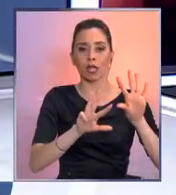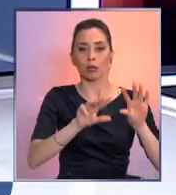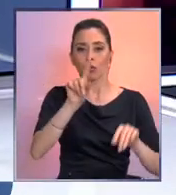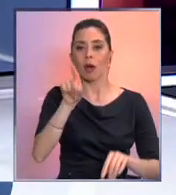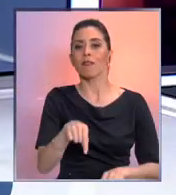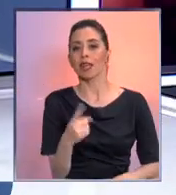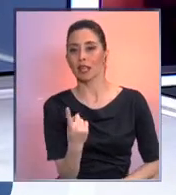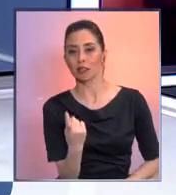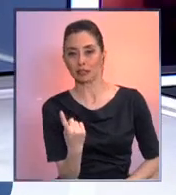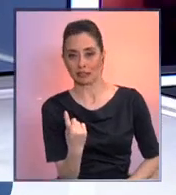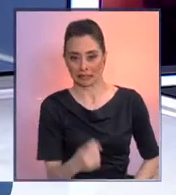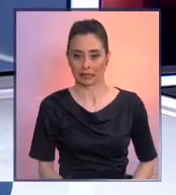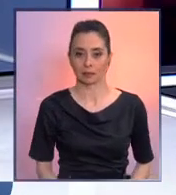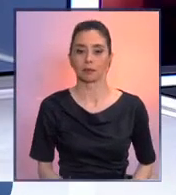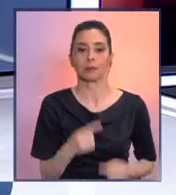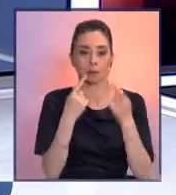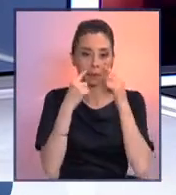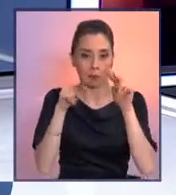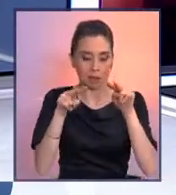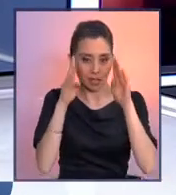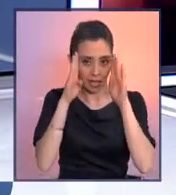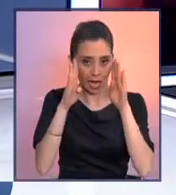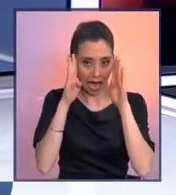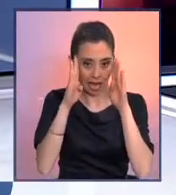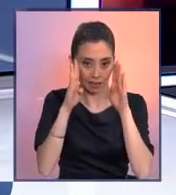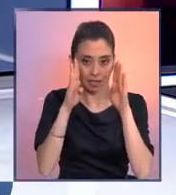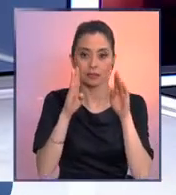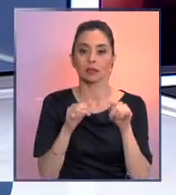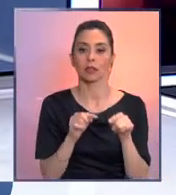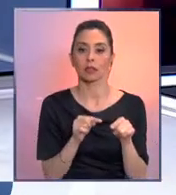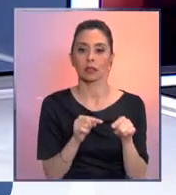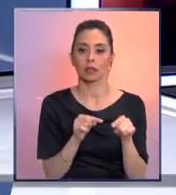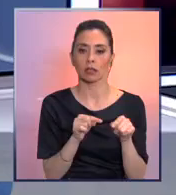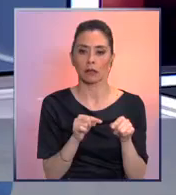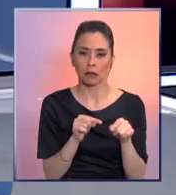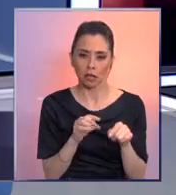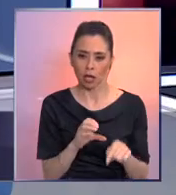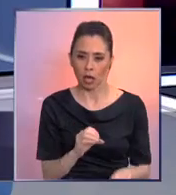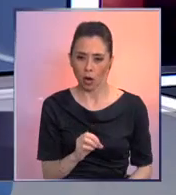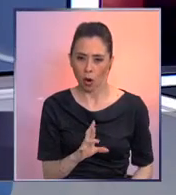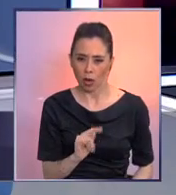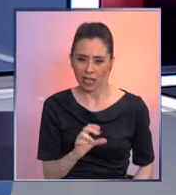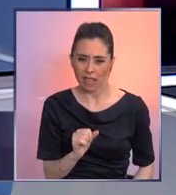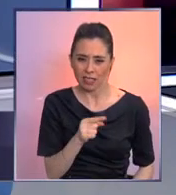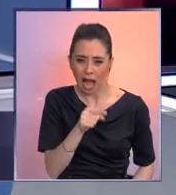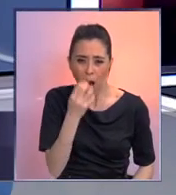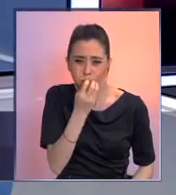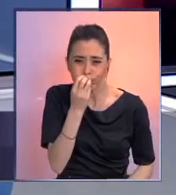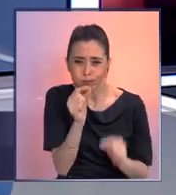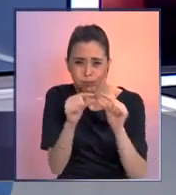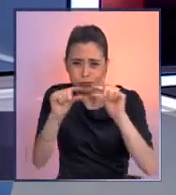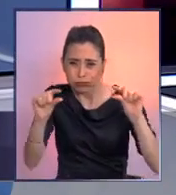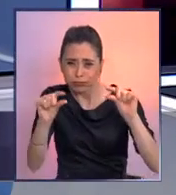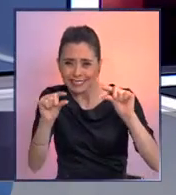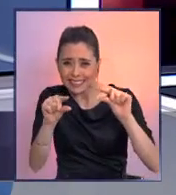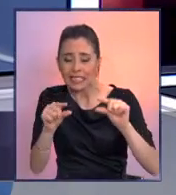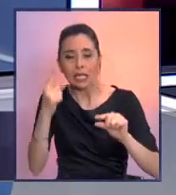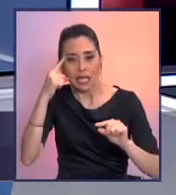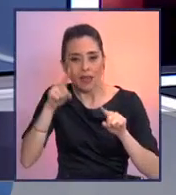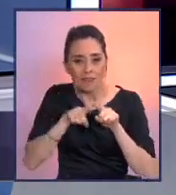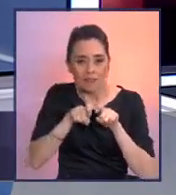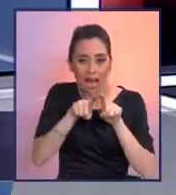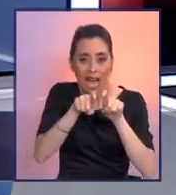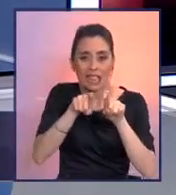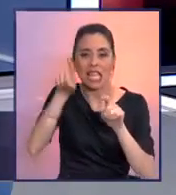Y ponga atención porque esta es la Orientia tsutsugamuchi, una bacteria que se creía que se encontraba solo